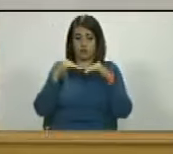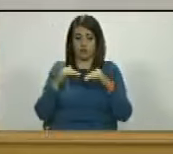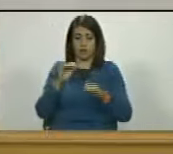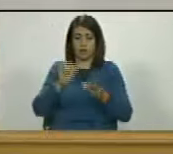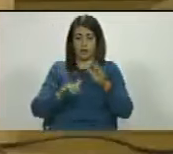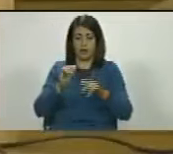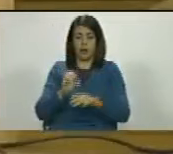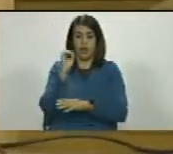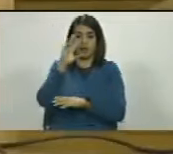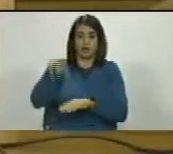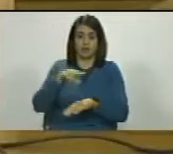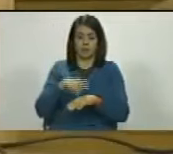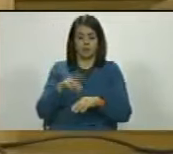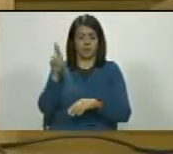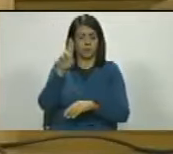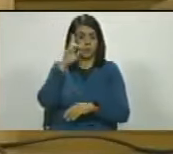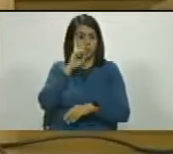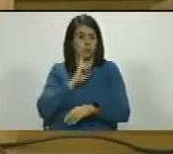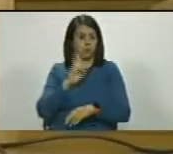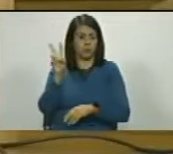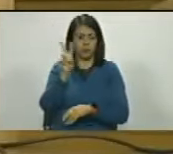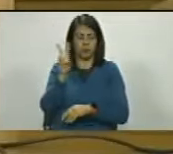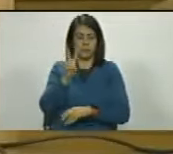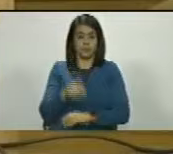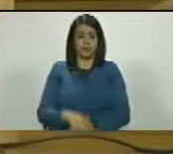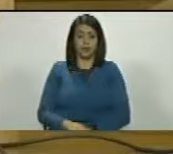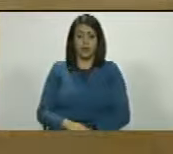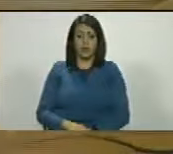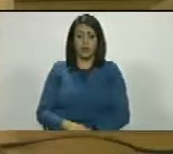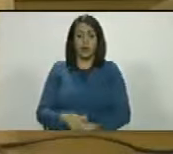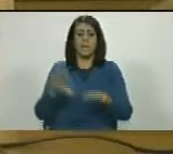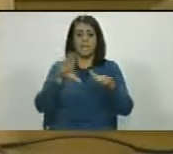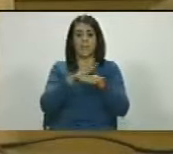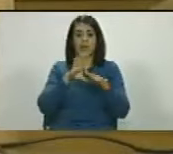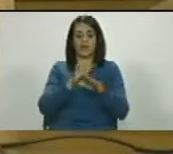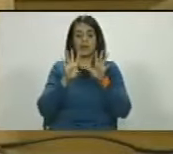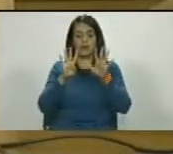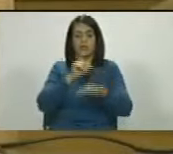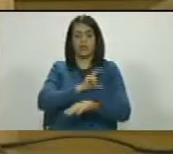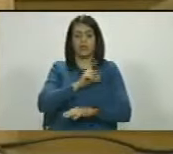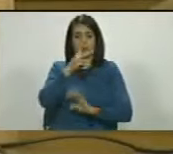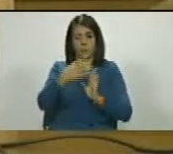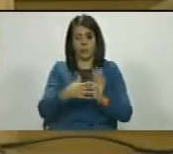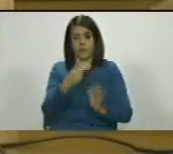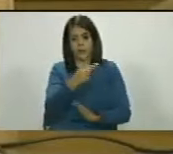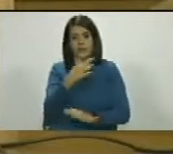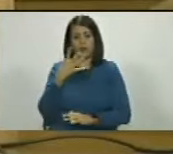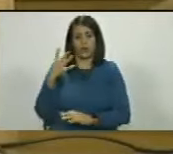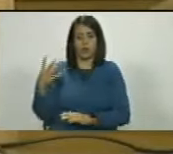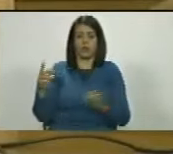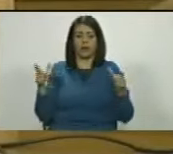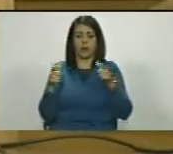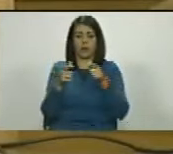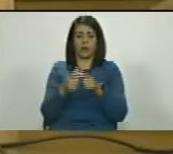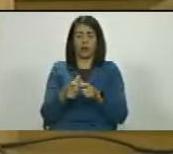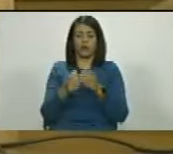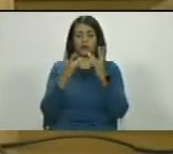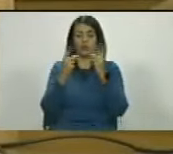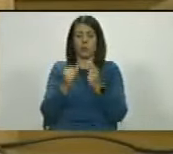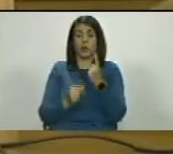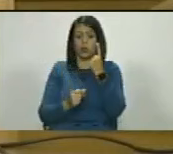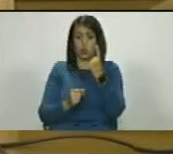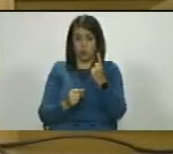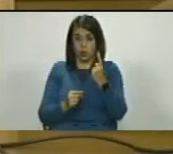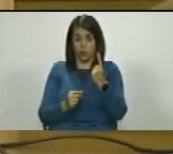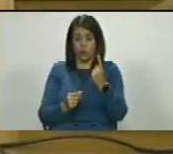secretaria. Asamblea Nacional de la República Bolivariana de Venezuela, martes 9 de enero de 2024, sesión ordinaria número